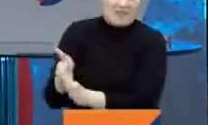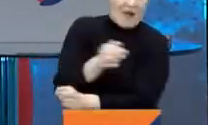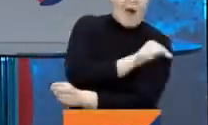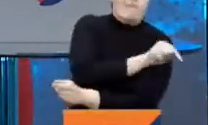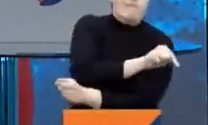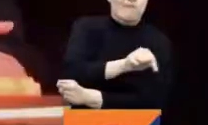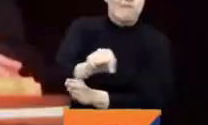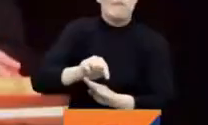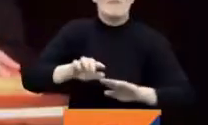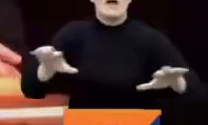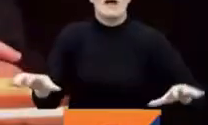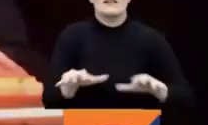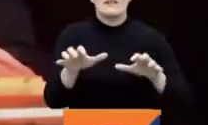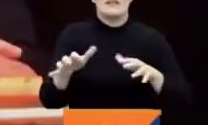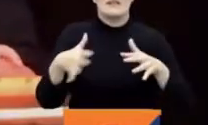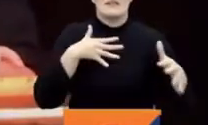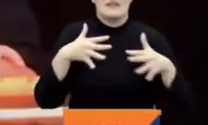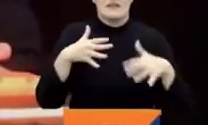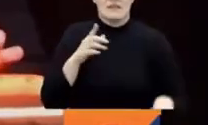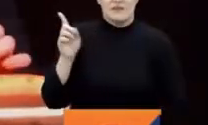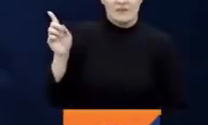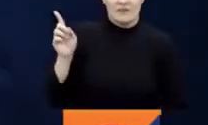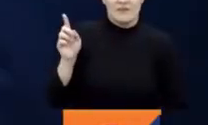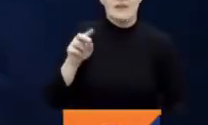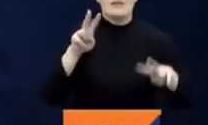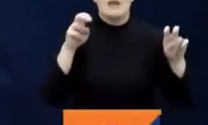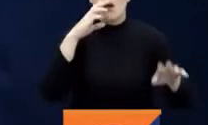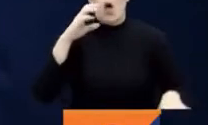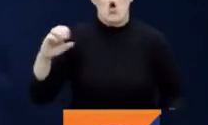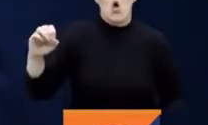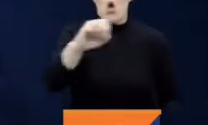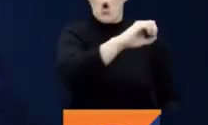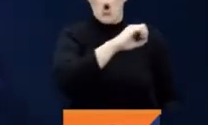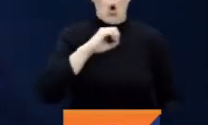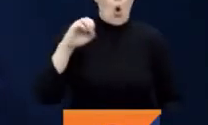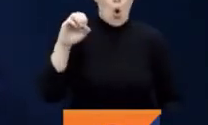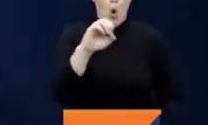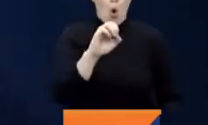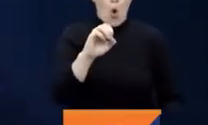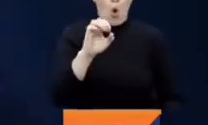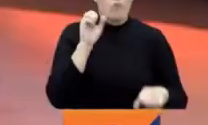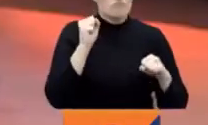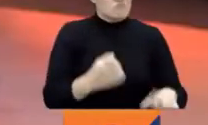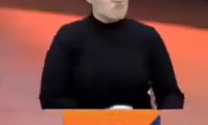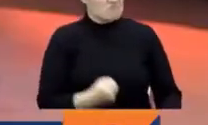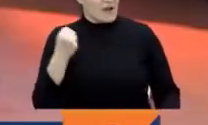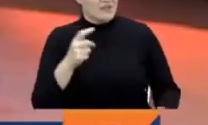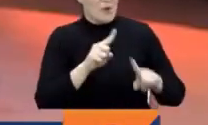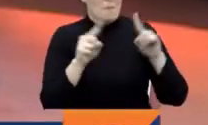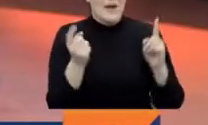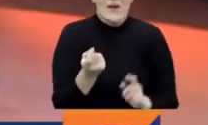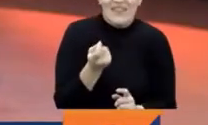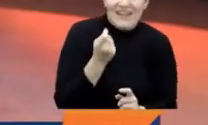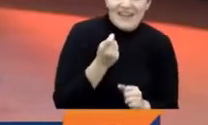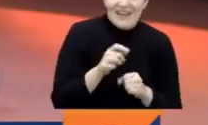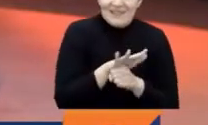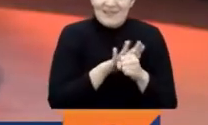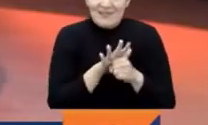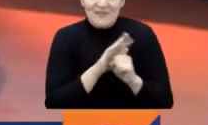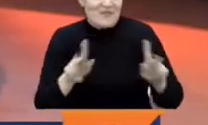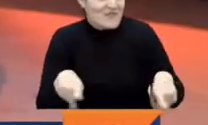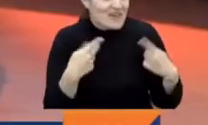obra Testosterona, una comedia masculina que muestra el lado sensible y la postura de los hombres frente a diferentes situaciones de la